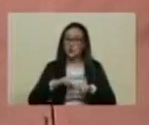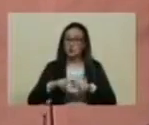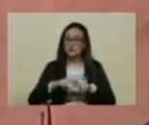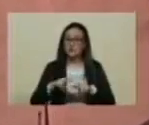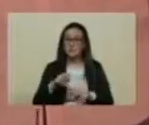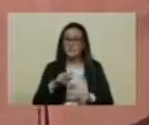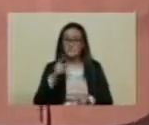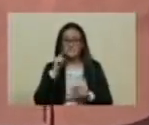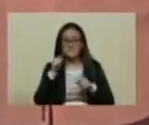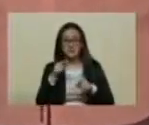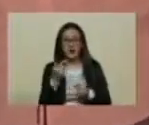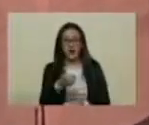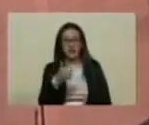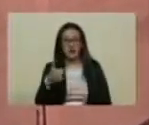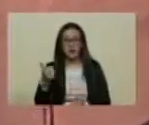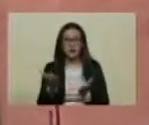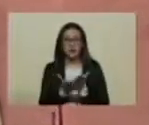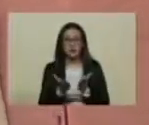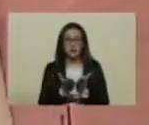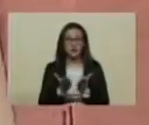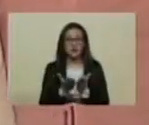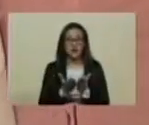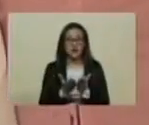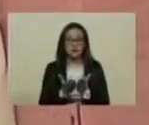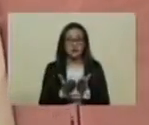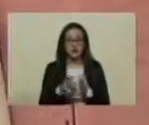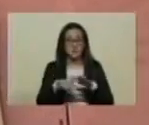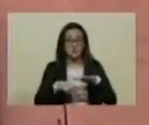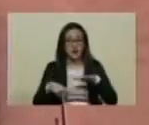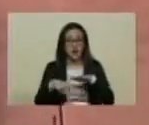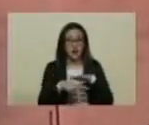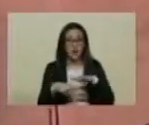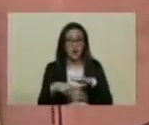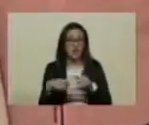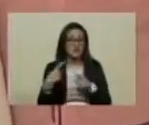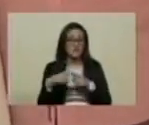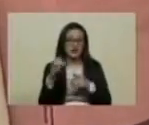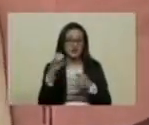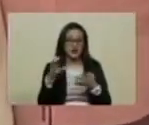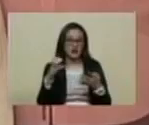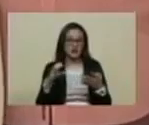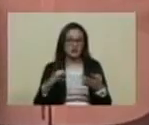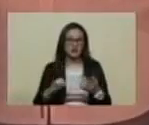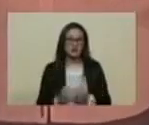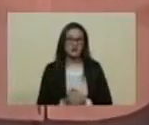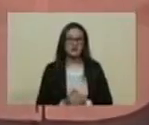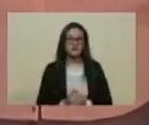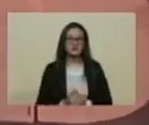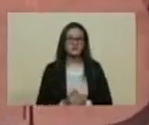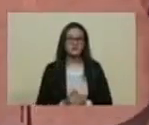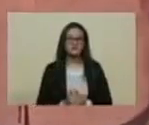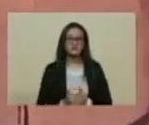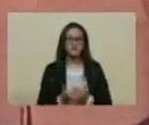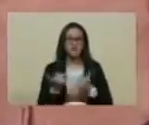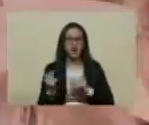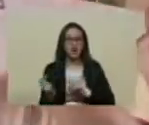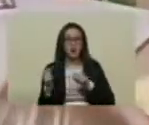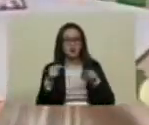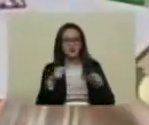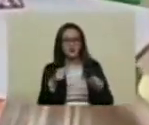proteico y calórico que requieren los estudiantes de educación inicial según sus características. Le doy el pase también al